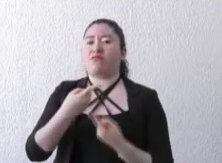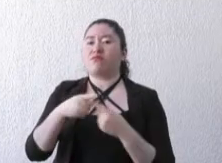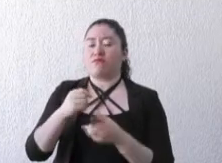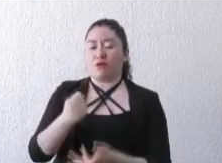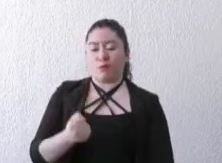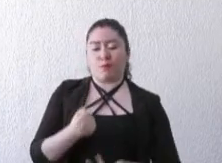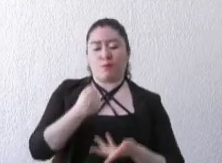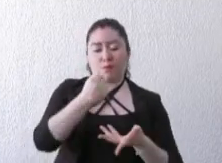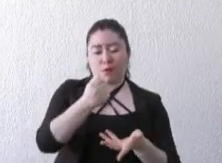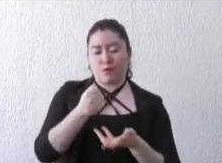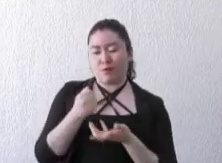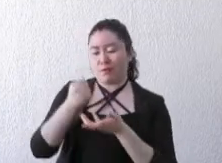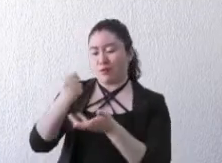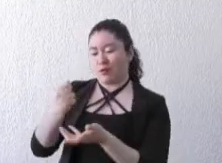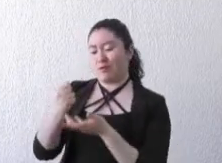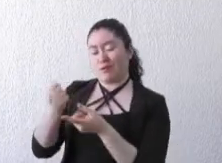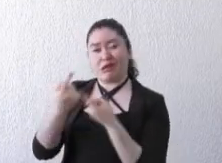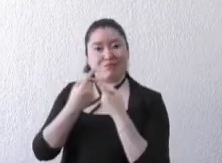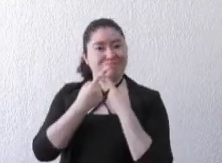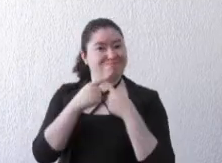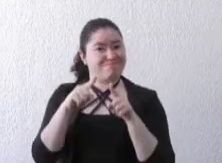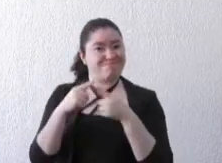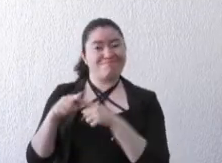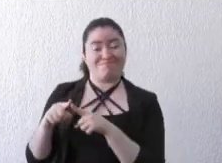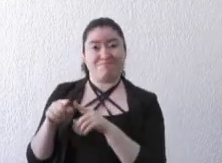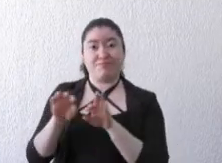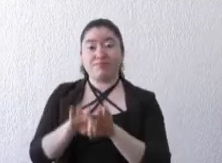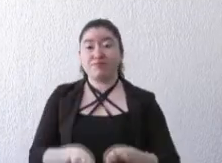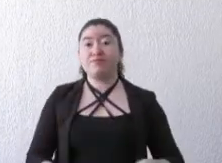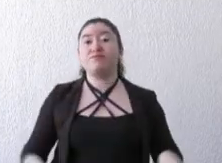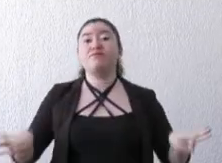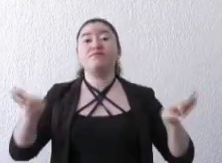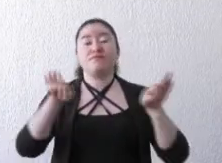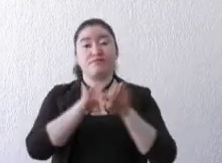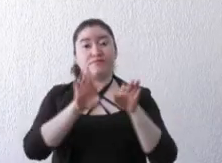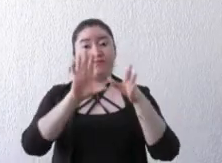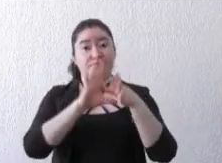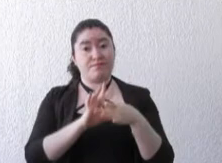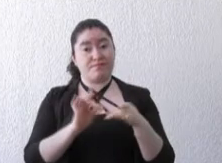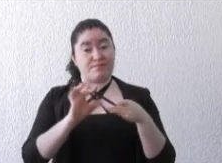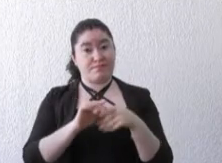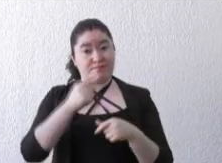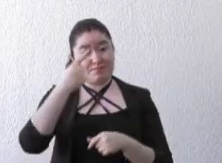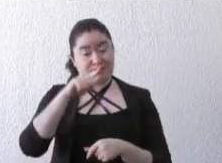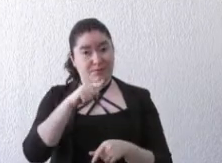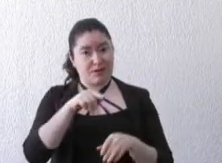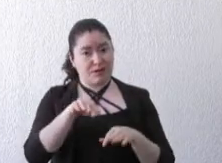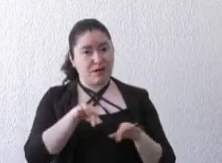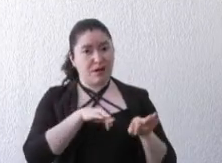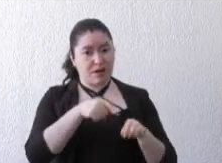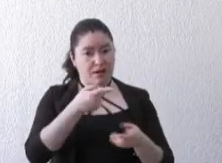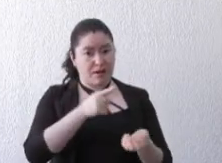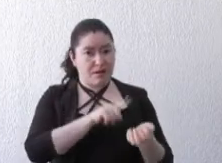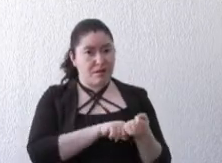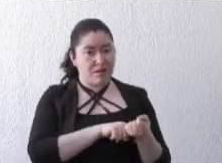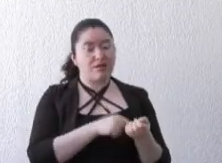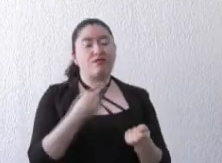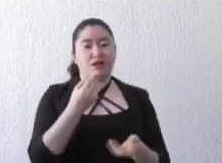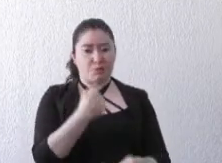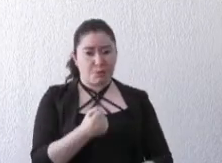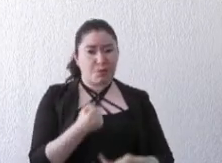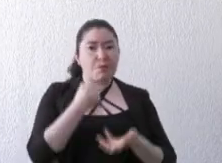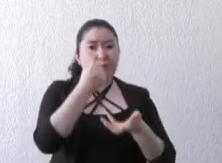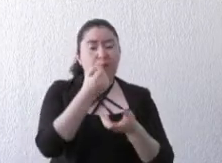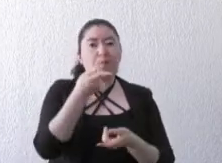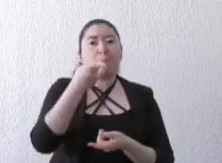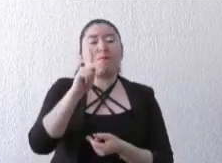presupuestales diversas. Siempre es importante considerar que para mantener la calidad de los espacios se requieren presupuestos, pero también hay